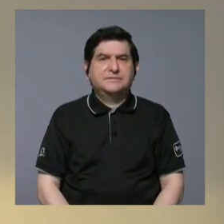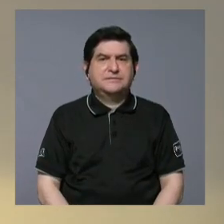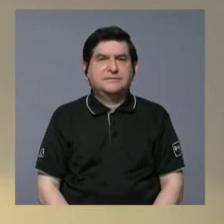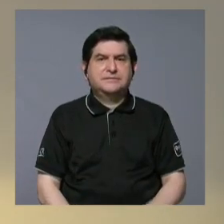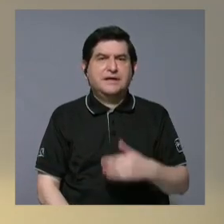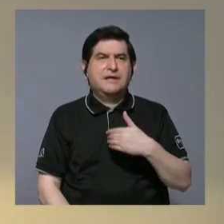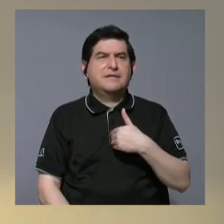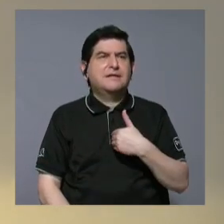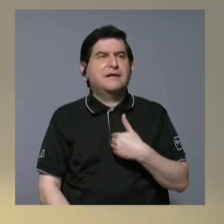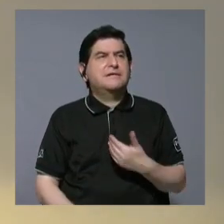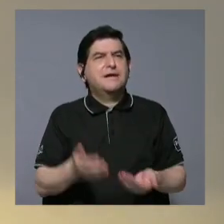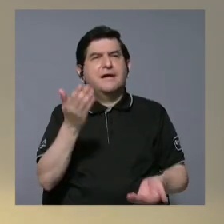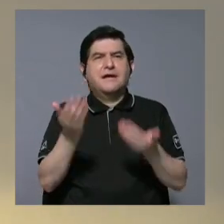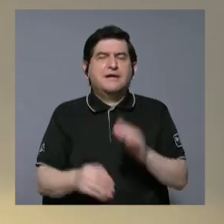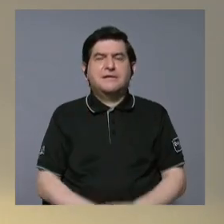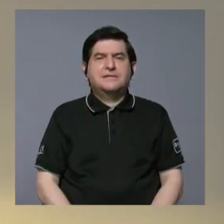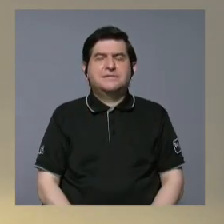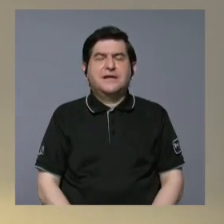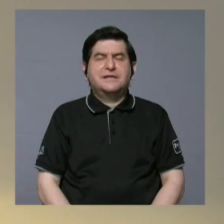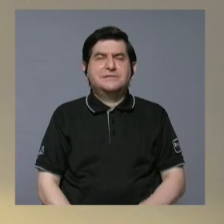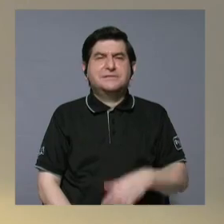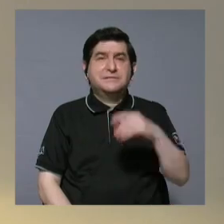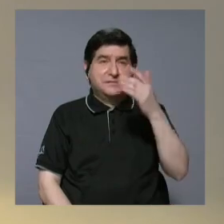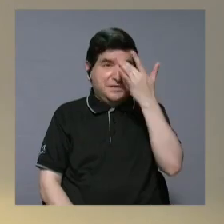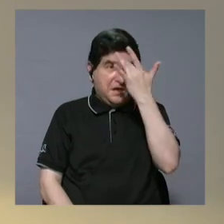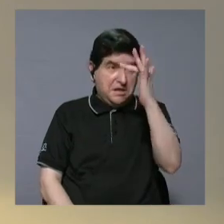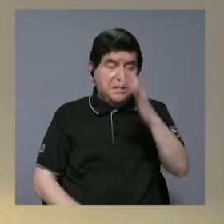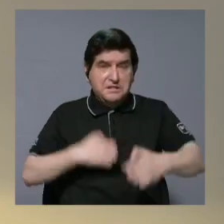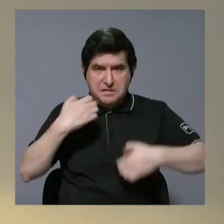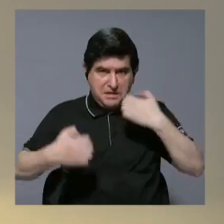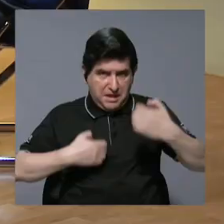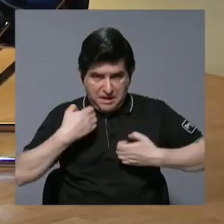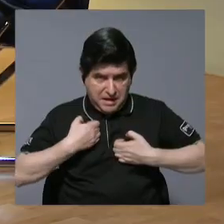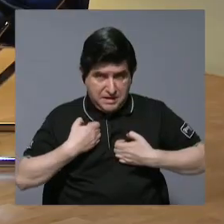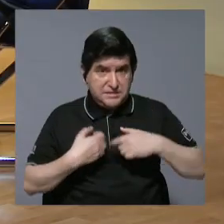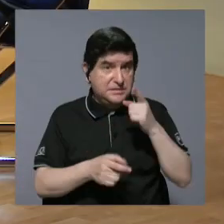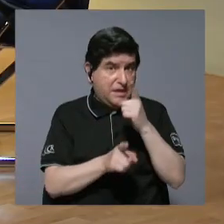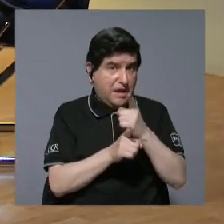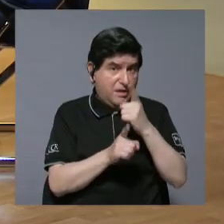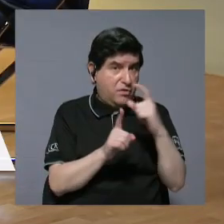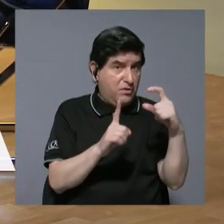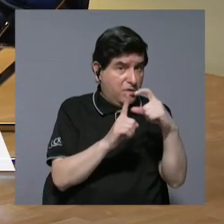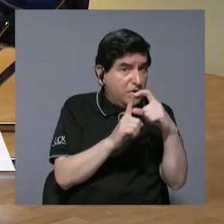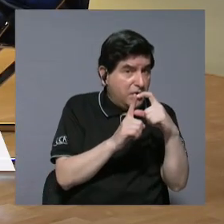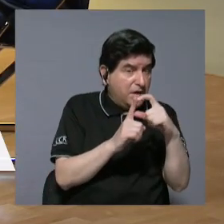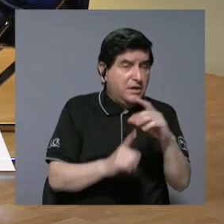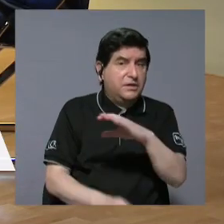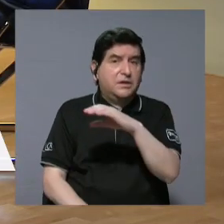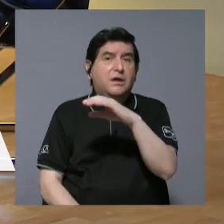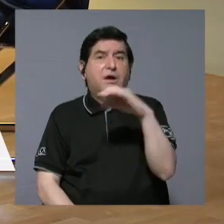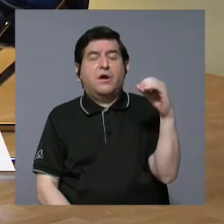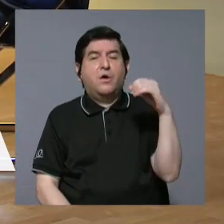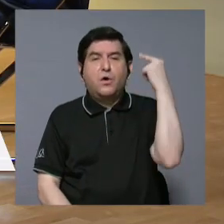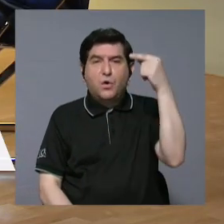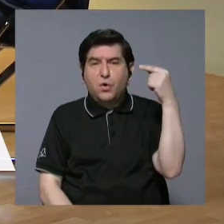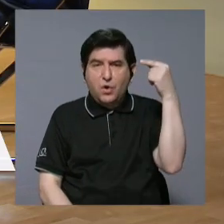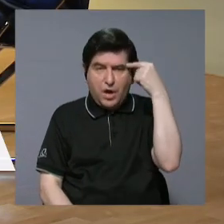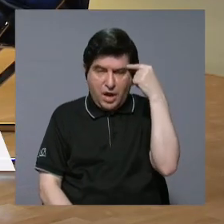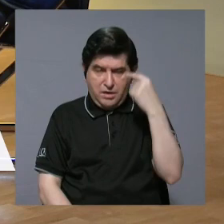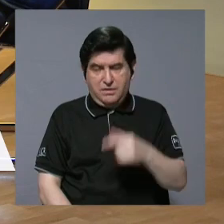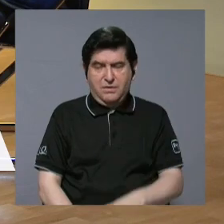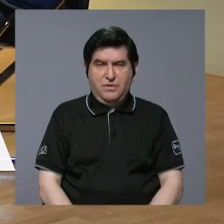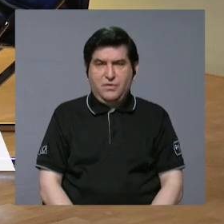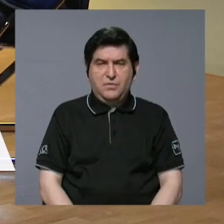tienen antenas de inteligencia emocional, si no estoy usando mal el término, o el gobierno